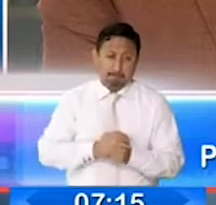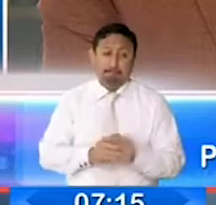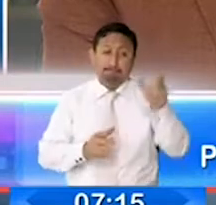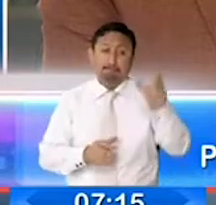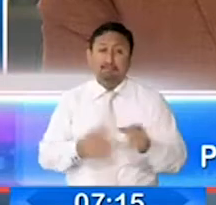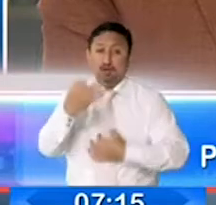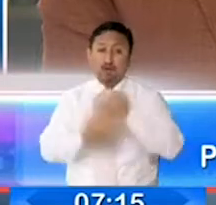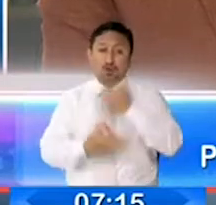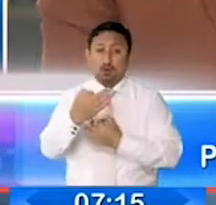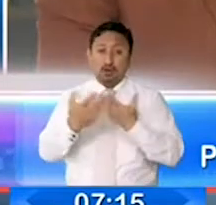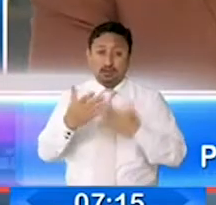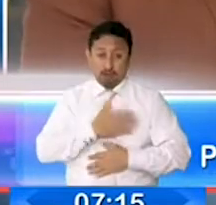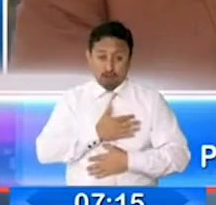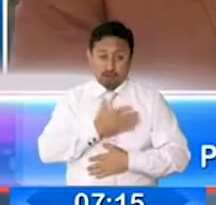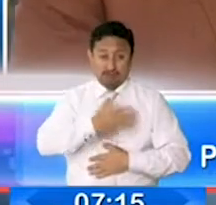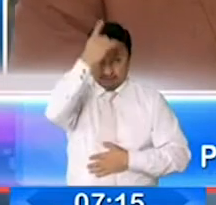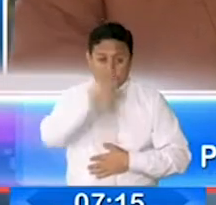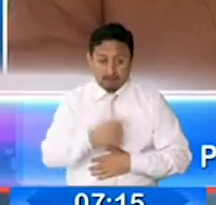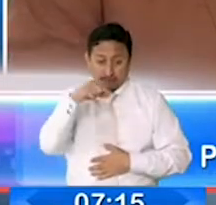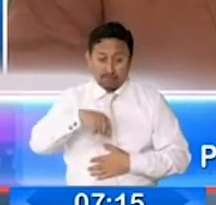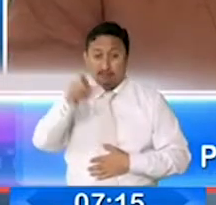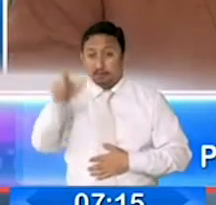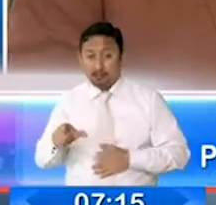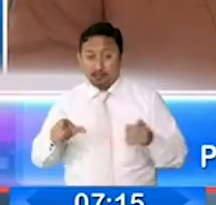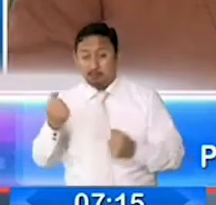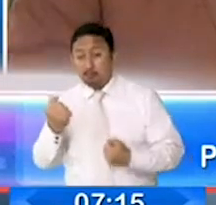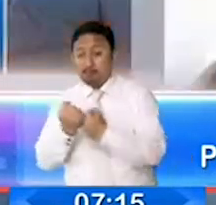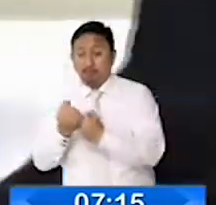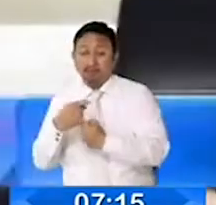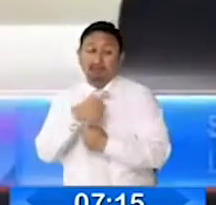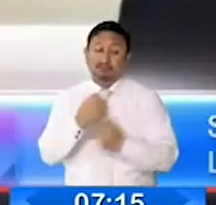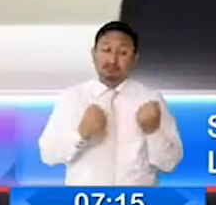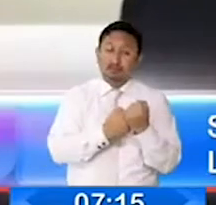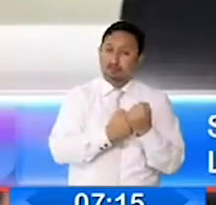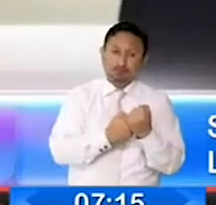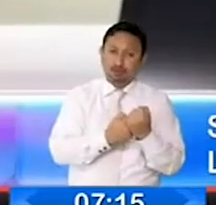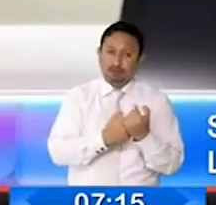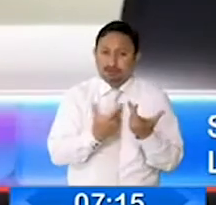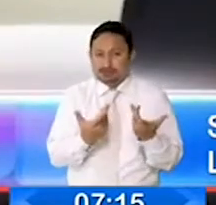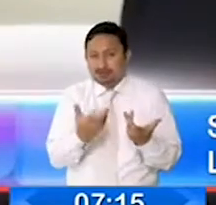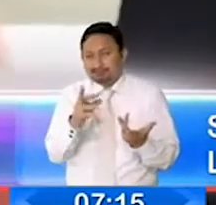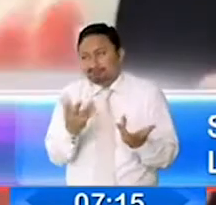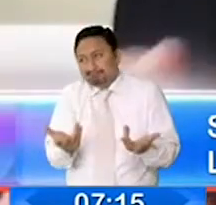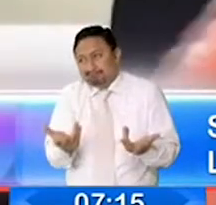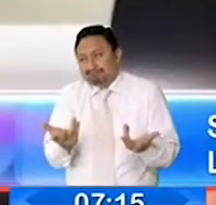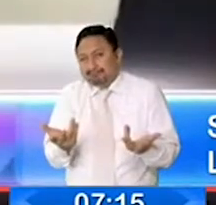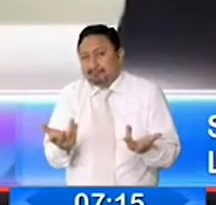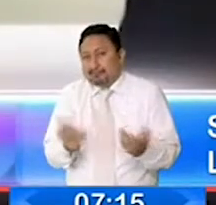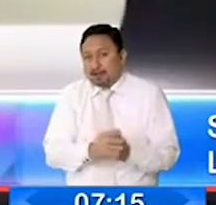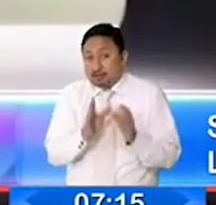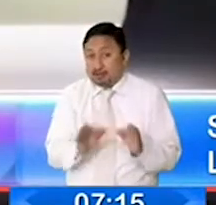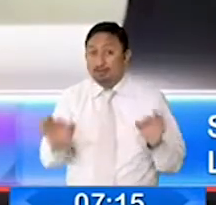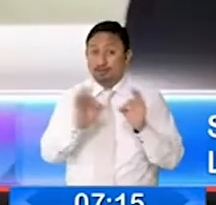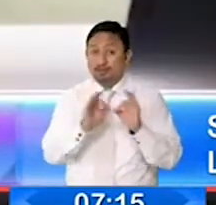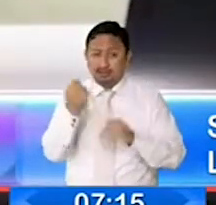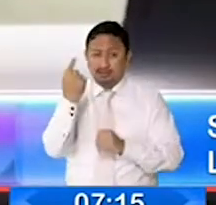los jueces adoptamos resoluciones que favorecen a unas personas y no favorecen a otras personas. Eso yo creo que es muy